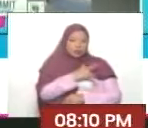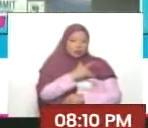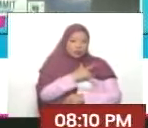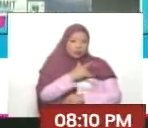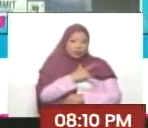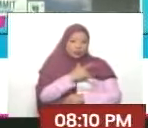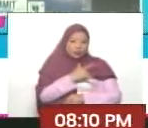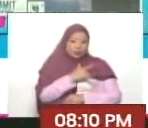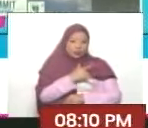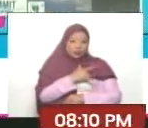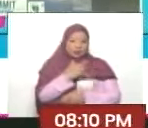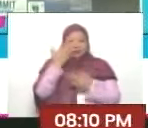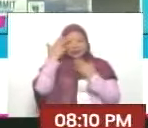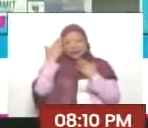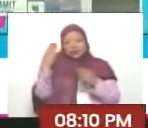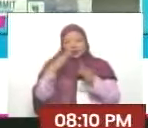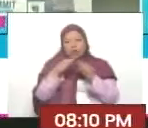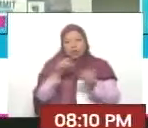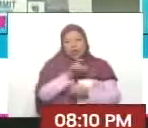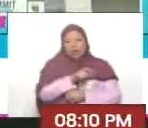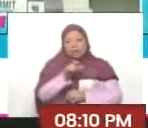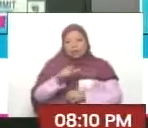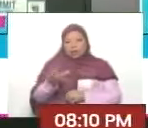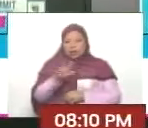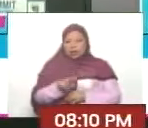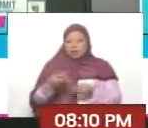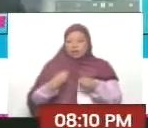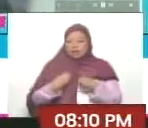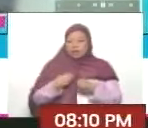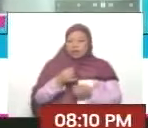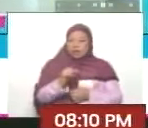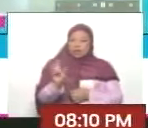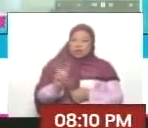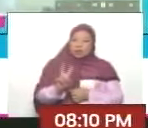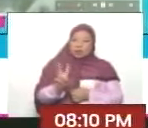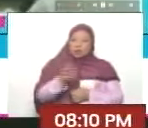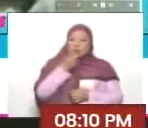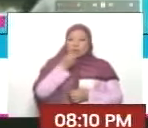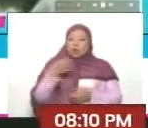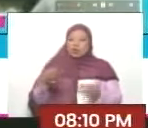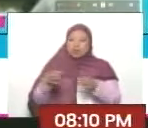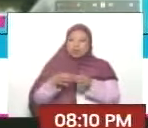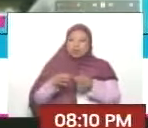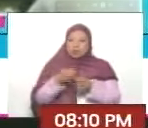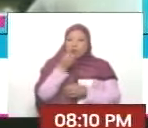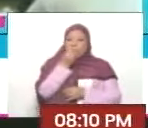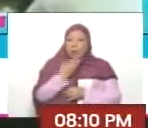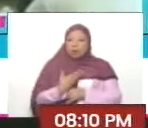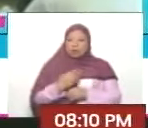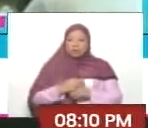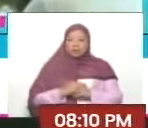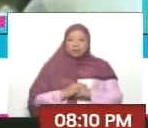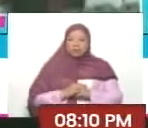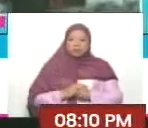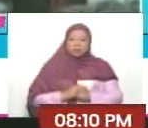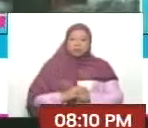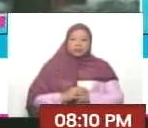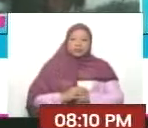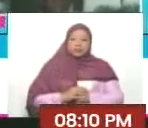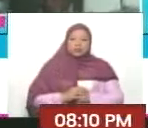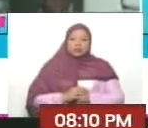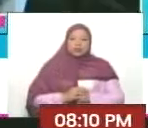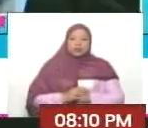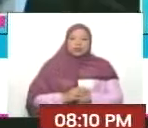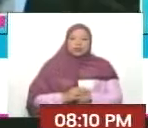Lula, saludo. Ah, qué buena reunión, mira, se nos pasó una hora 15,